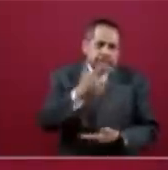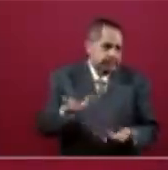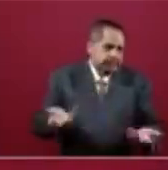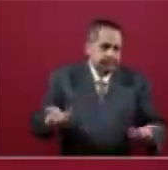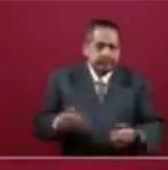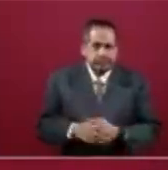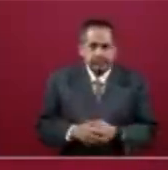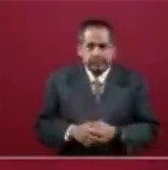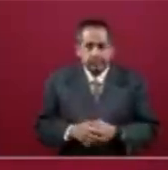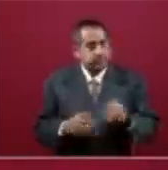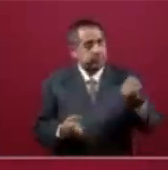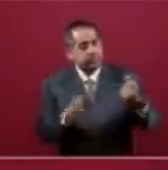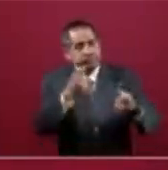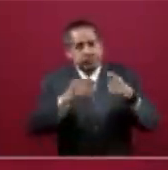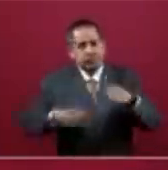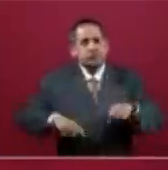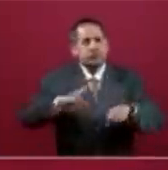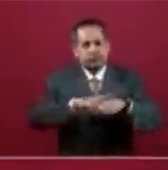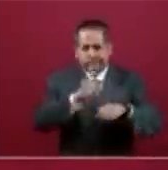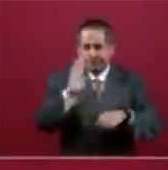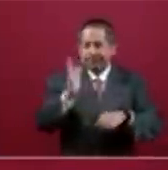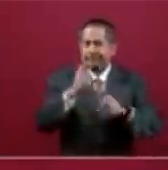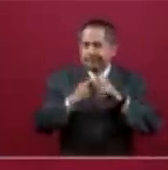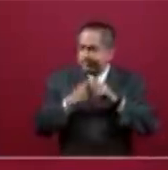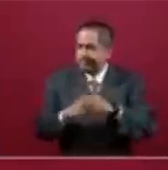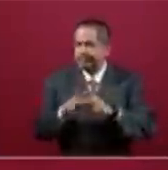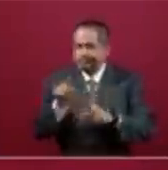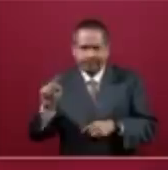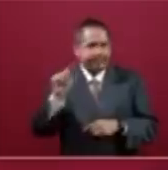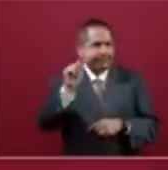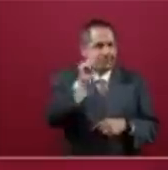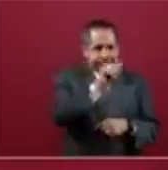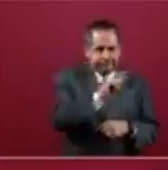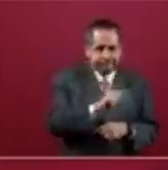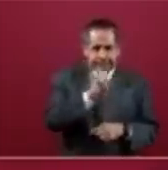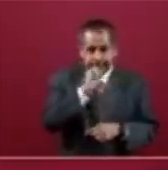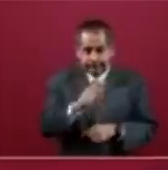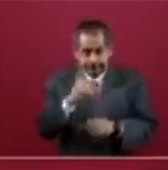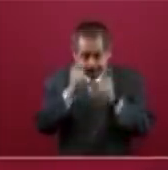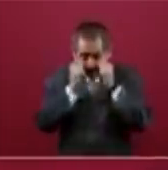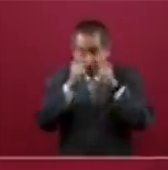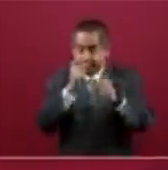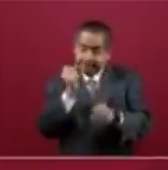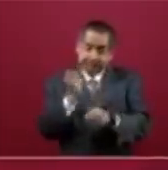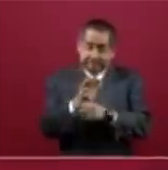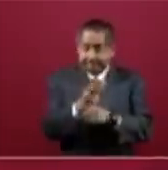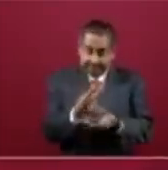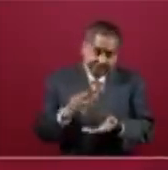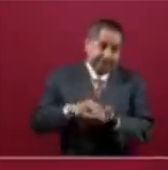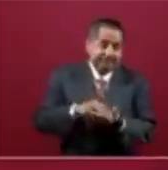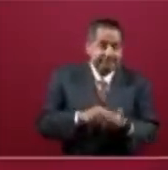Ya hay algunos gobernadores que lo están haciendo, que también se están levantando temprano,